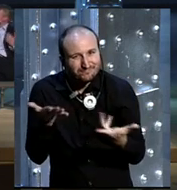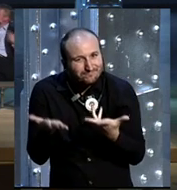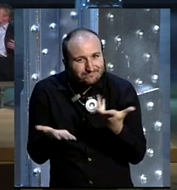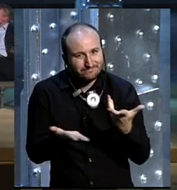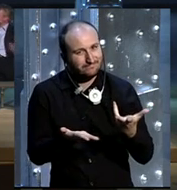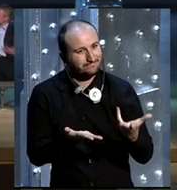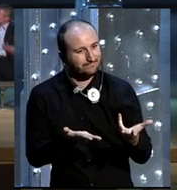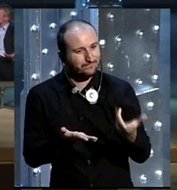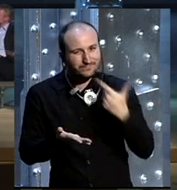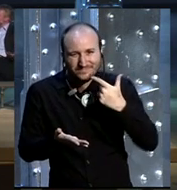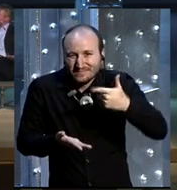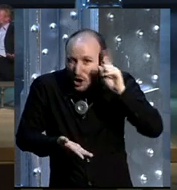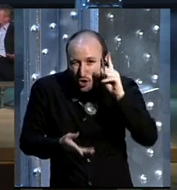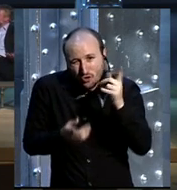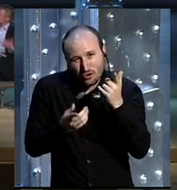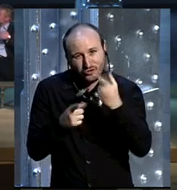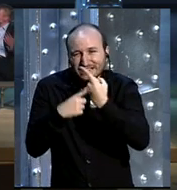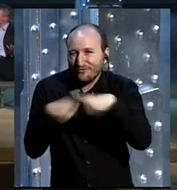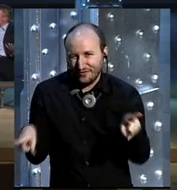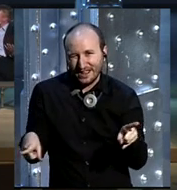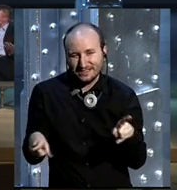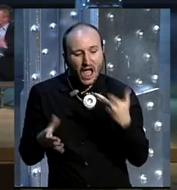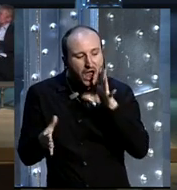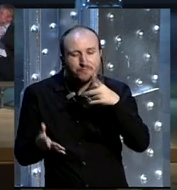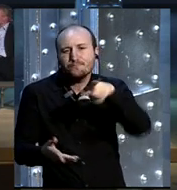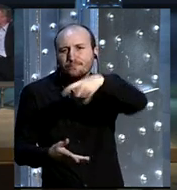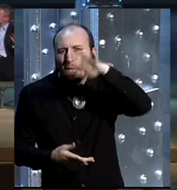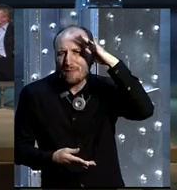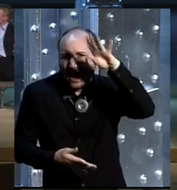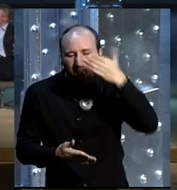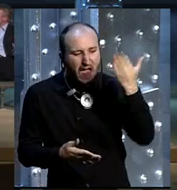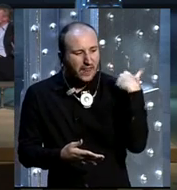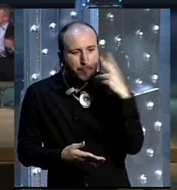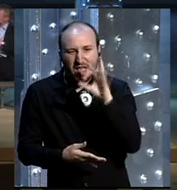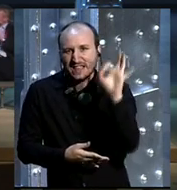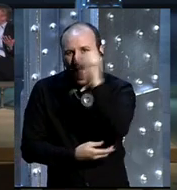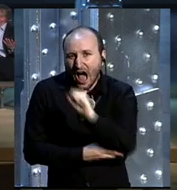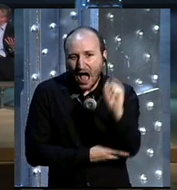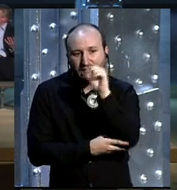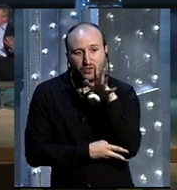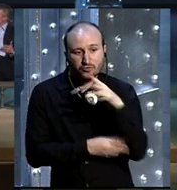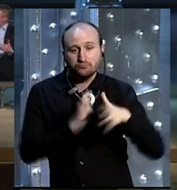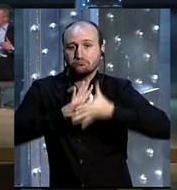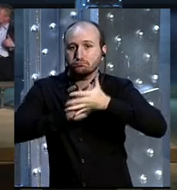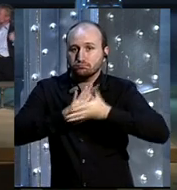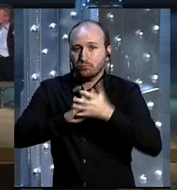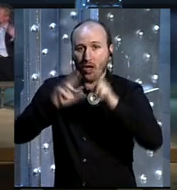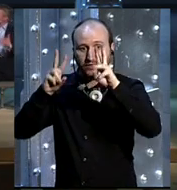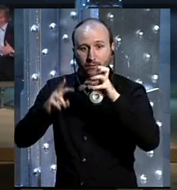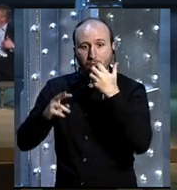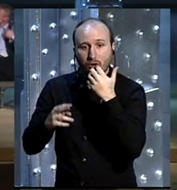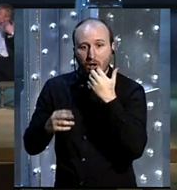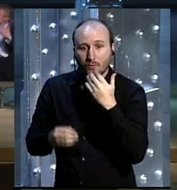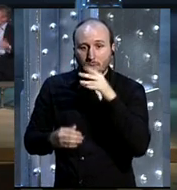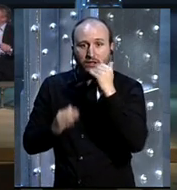es eso. Imagínense si hubiésemos tenido hace 20 años una conversación hablando de que la gente querría grabarse durante 24